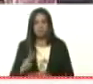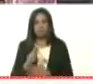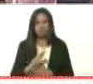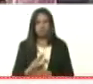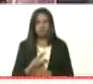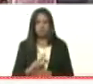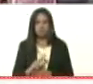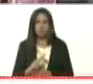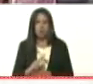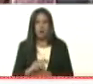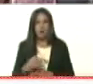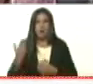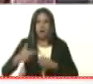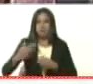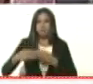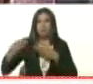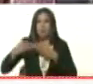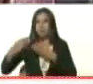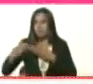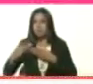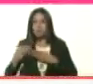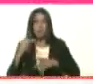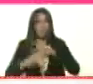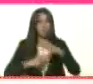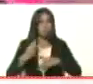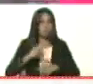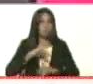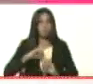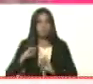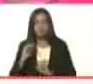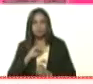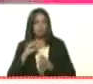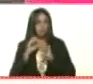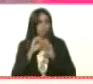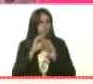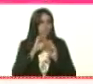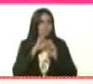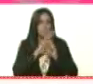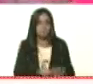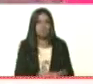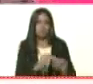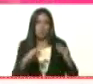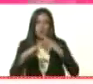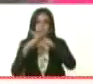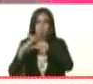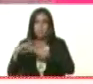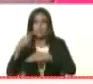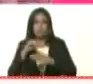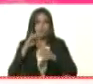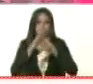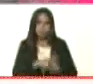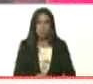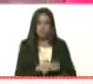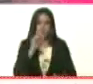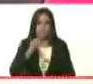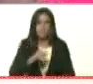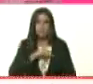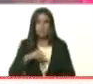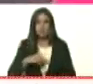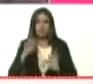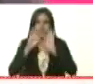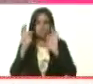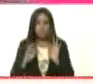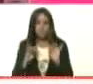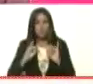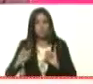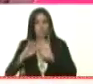el chorro de dólares que producir aquí. Estamos derrotando el imperialismo y su bloqueo, pero estamos derrotando también el modelo